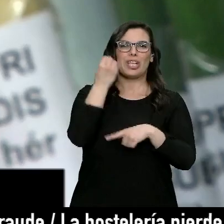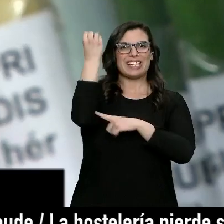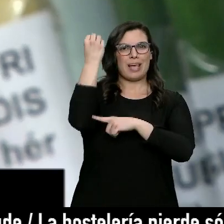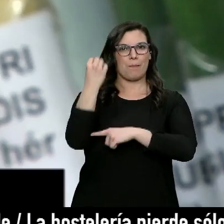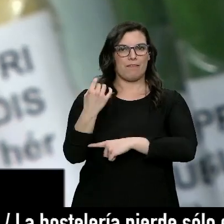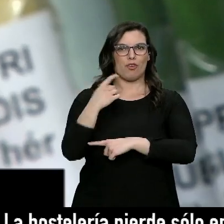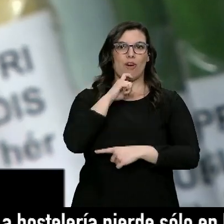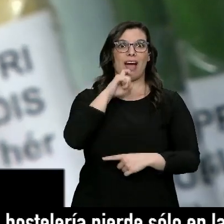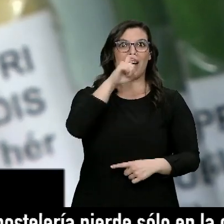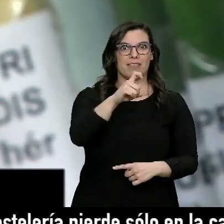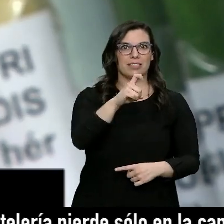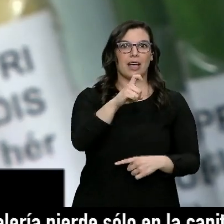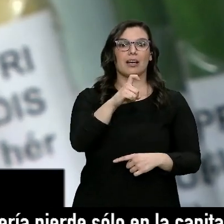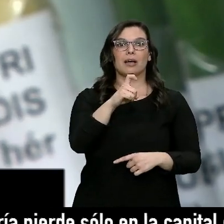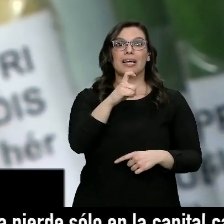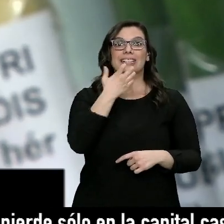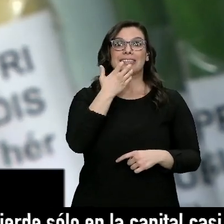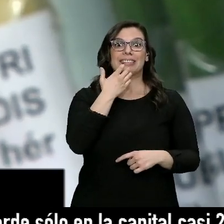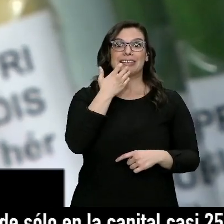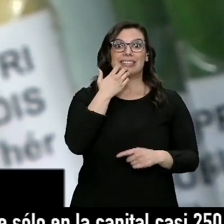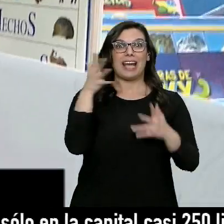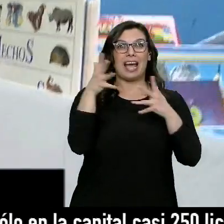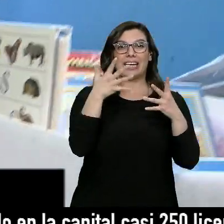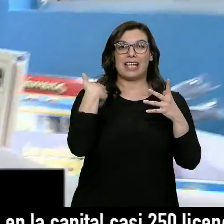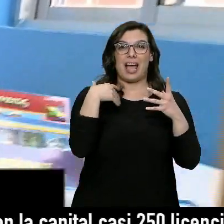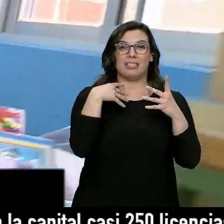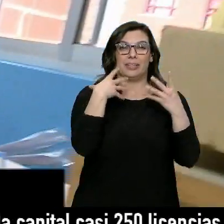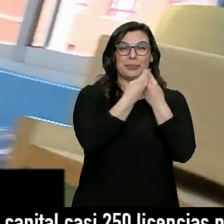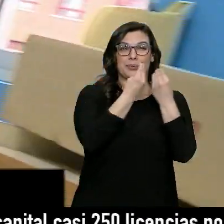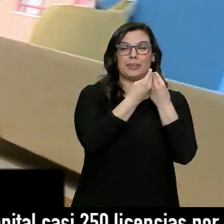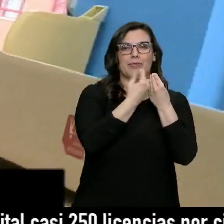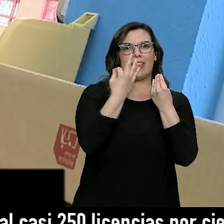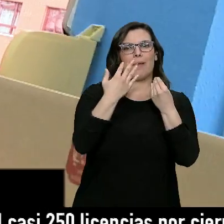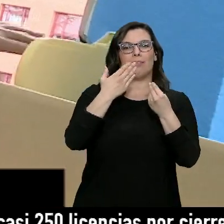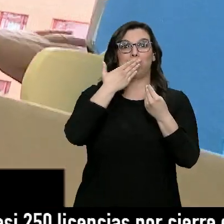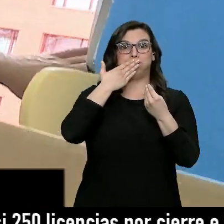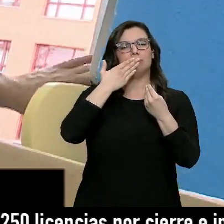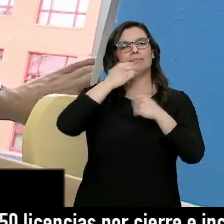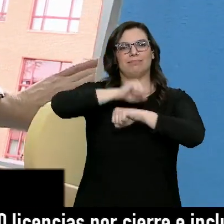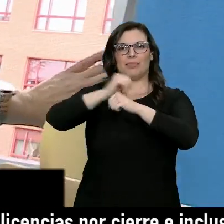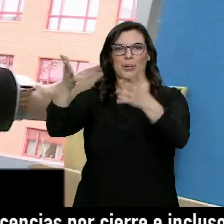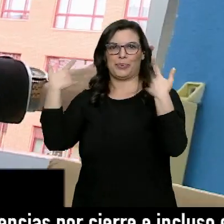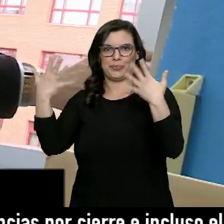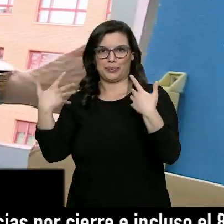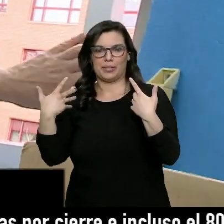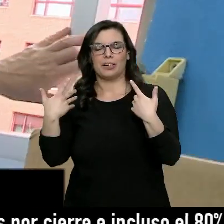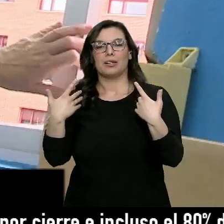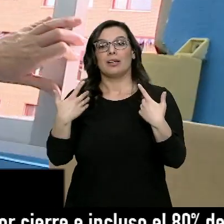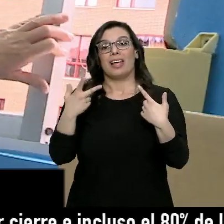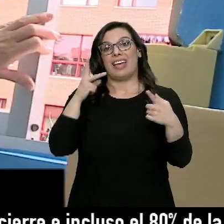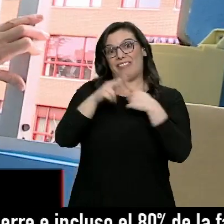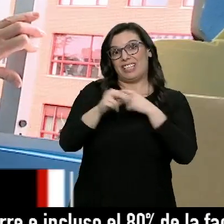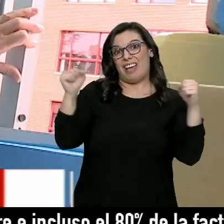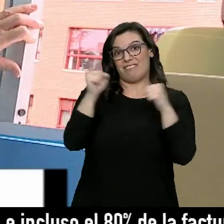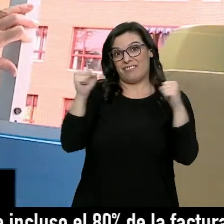cuándo es necesario ventilar el aula para renovar el aire. Permitirá que los alumnos pasen menos frío, como sucedió hace unas semanas con